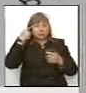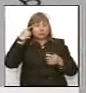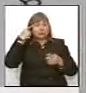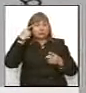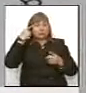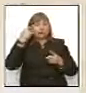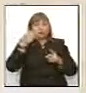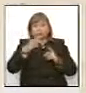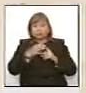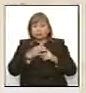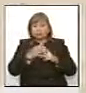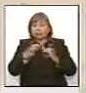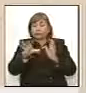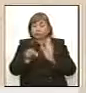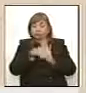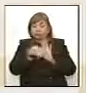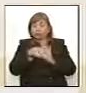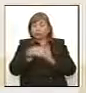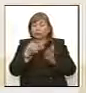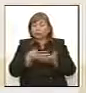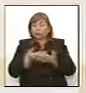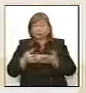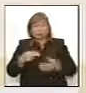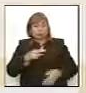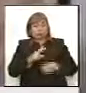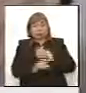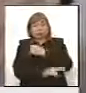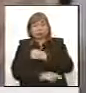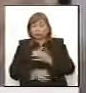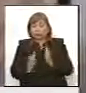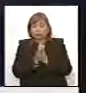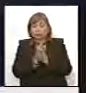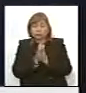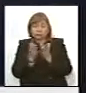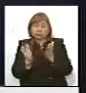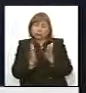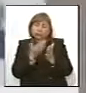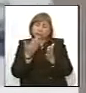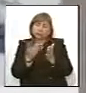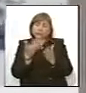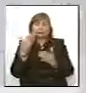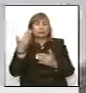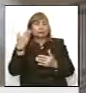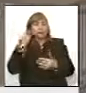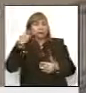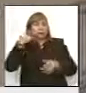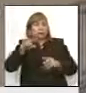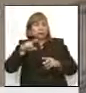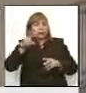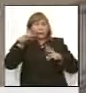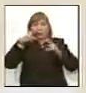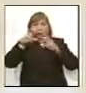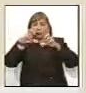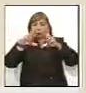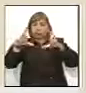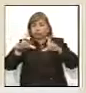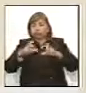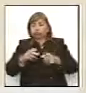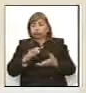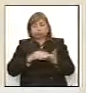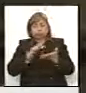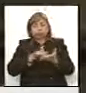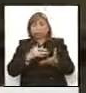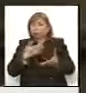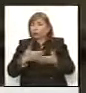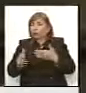los criterios para acopiar y registrar el patrimonio nacional bibliográfico, documental, sonoro, visual, audiovisual y digital en